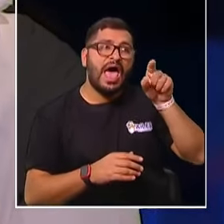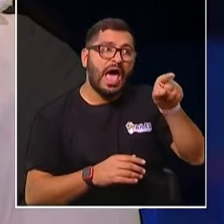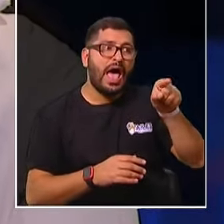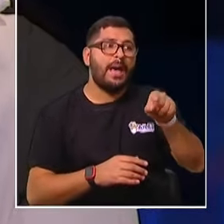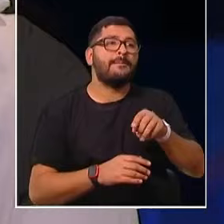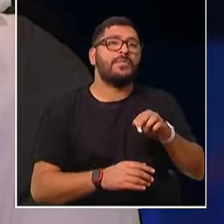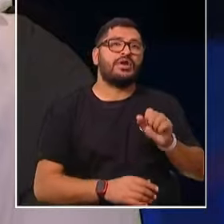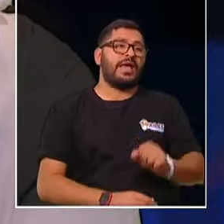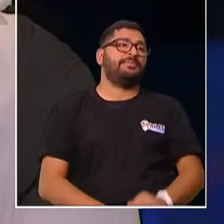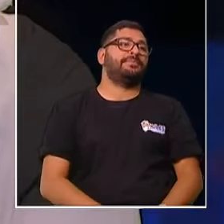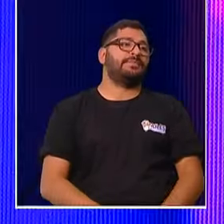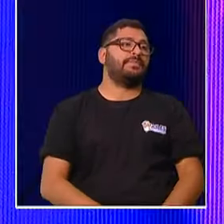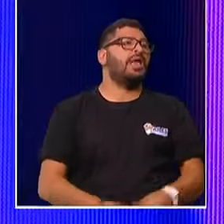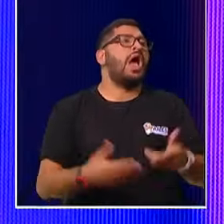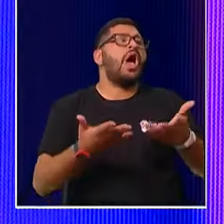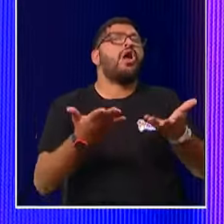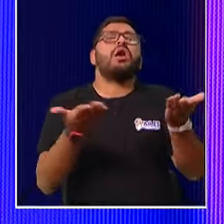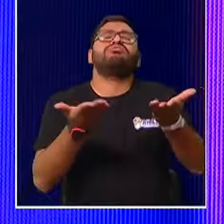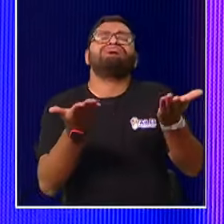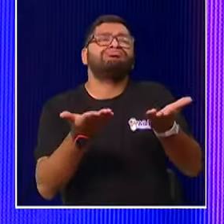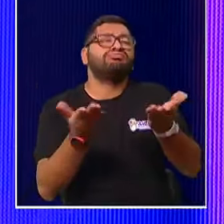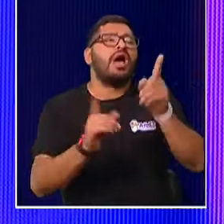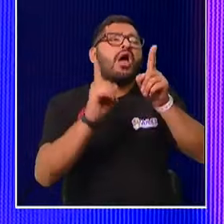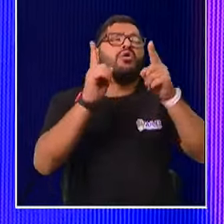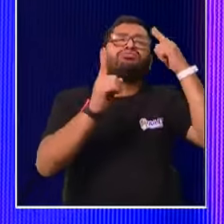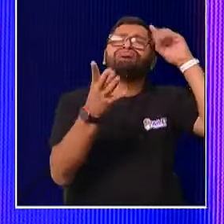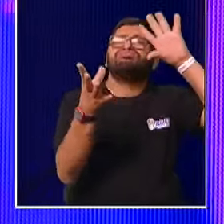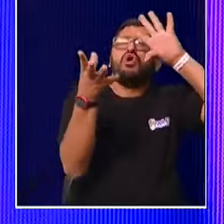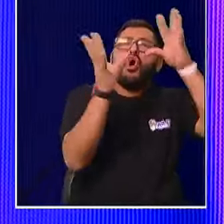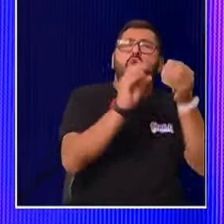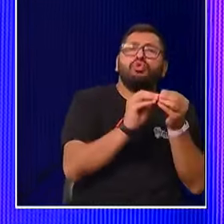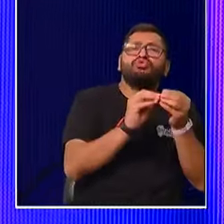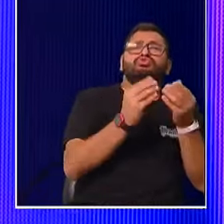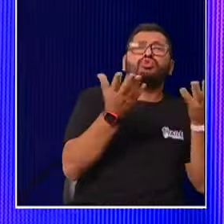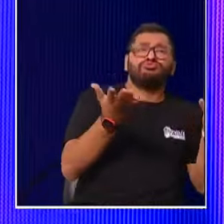seguramente ustedes sacarán alguna conclusión también de esto que acabamos de escuchar y de ver.